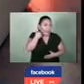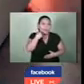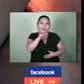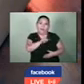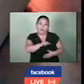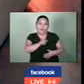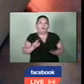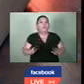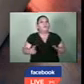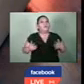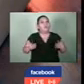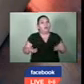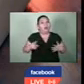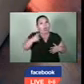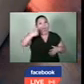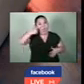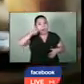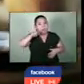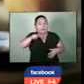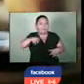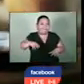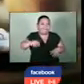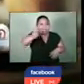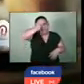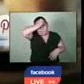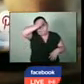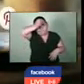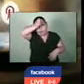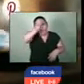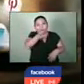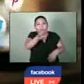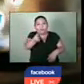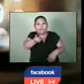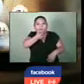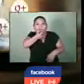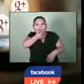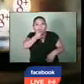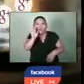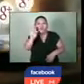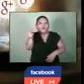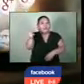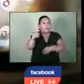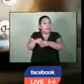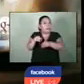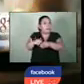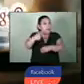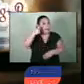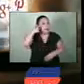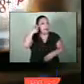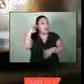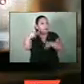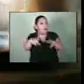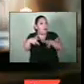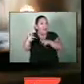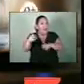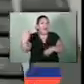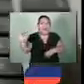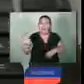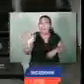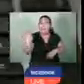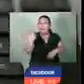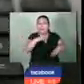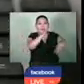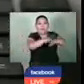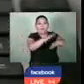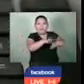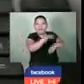punto. Sin embargo, de caer en esta situación y brindar datos personales, su dinero corre peligro y deberá informar lo antes